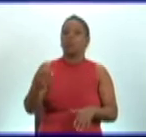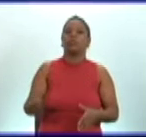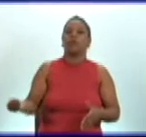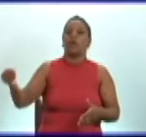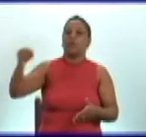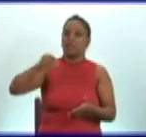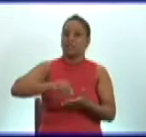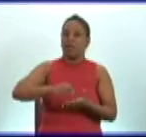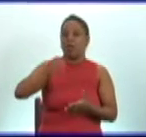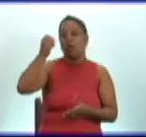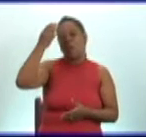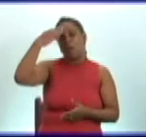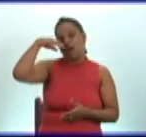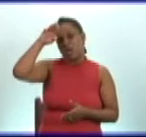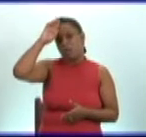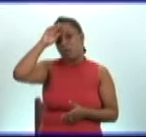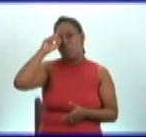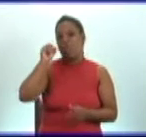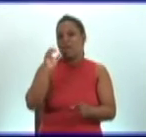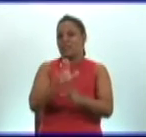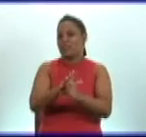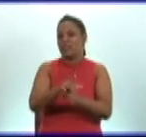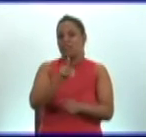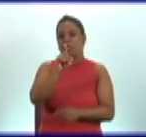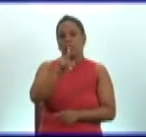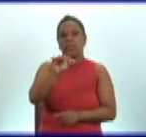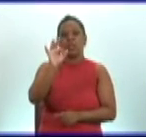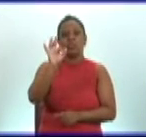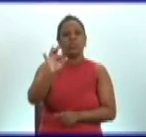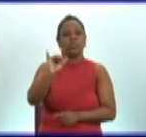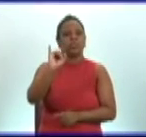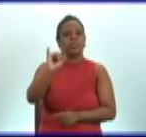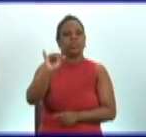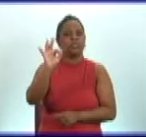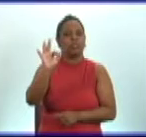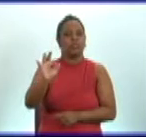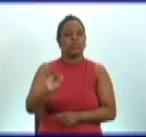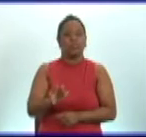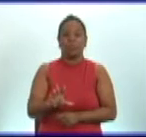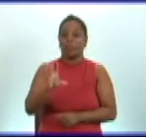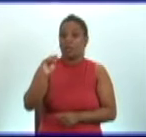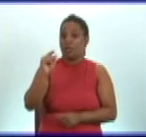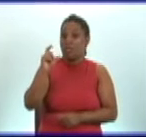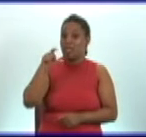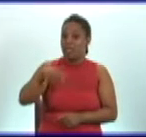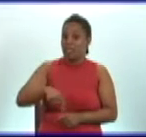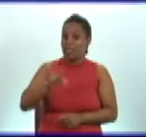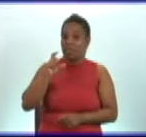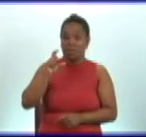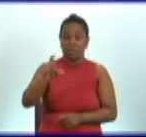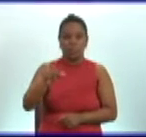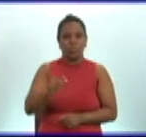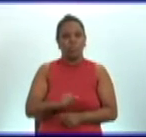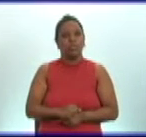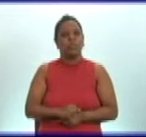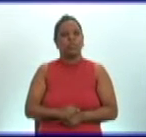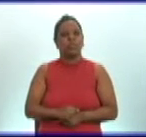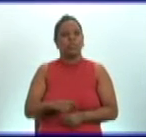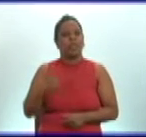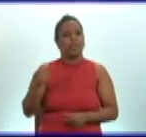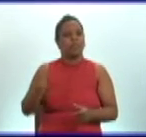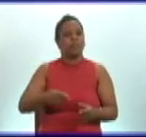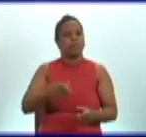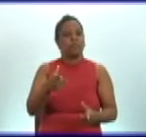en 1868. Pero para conversar sobre este último suceso, que es el fusilamiento de los estudiantes de